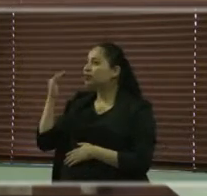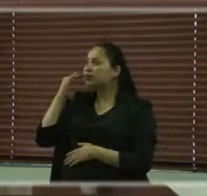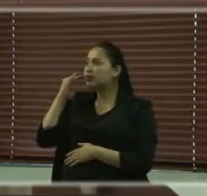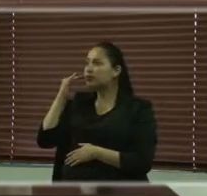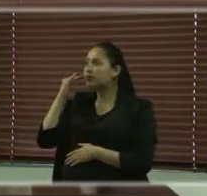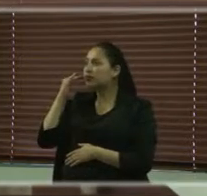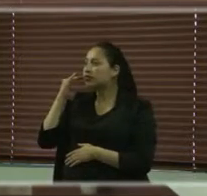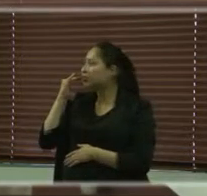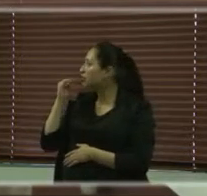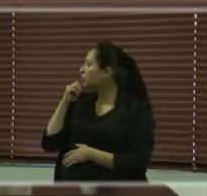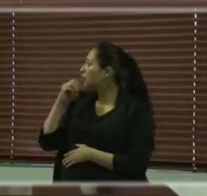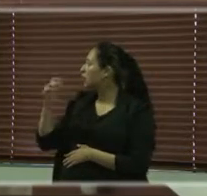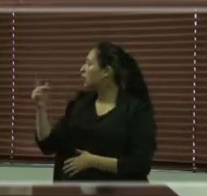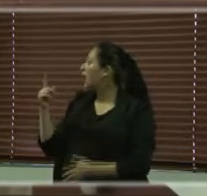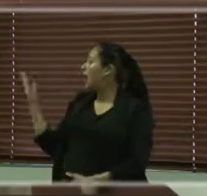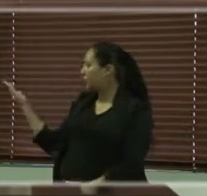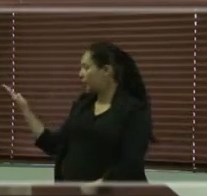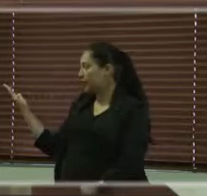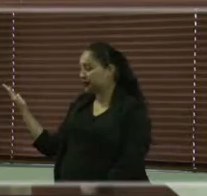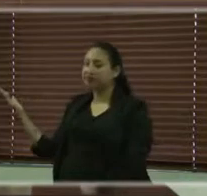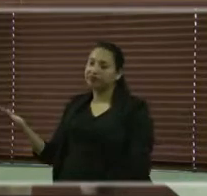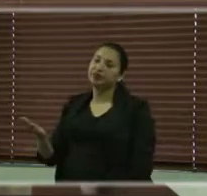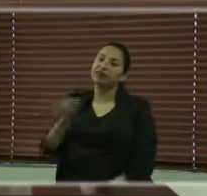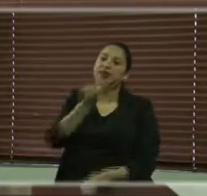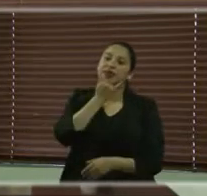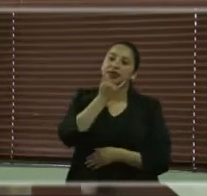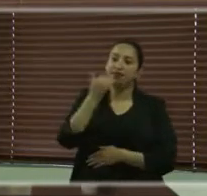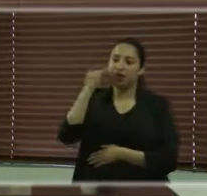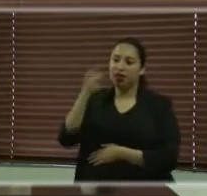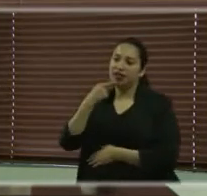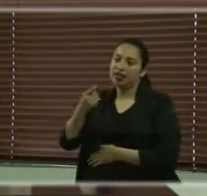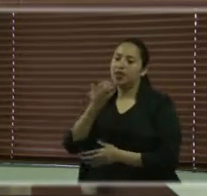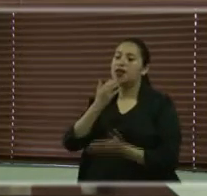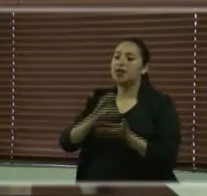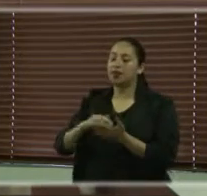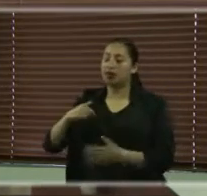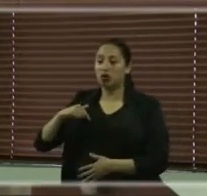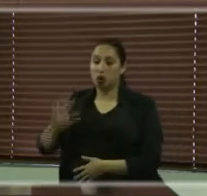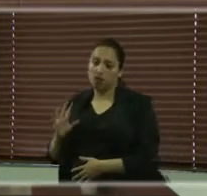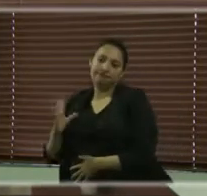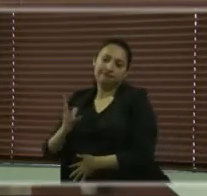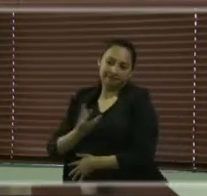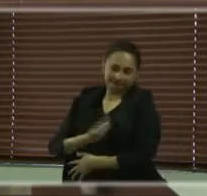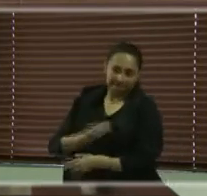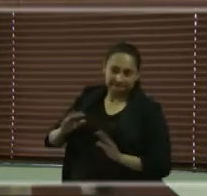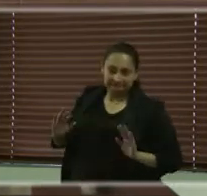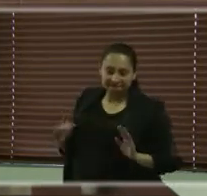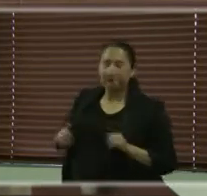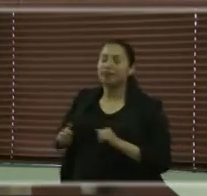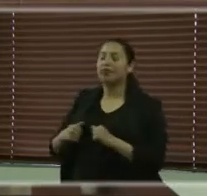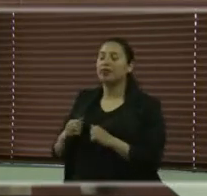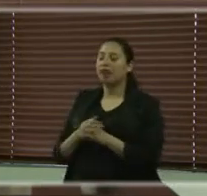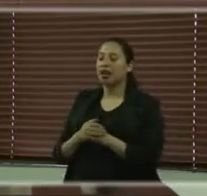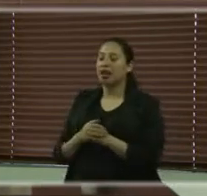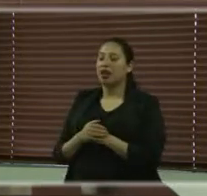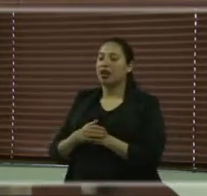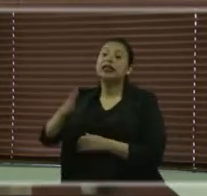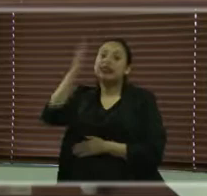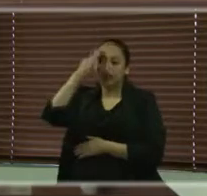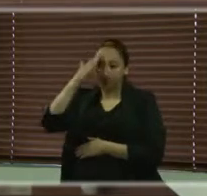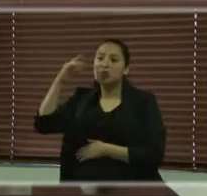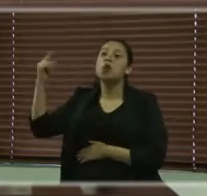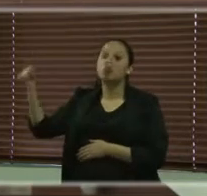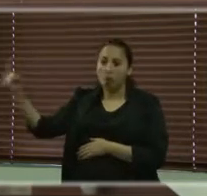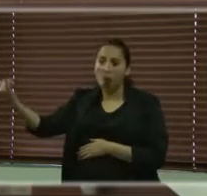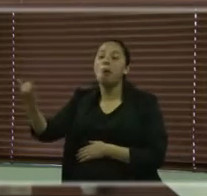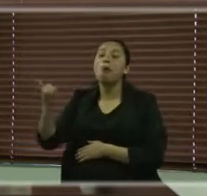que sí que que derivan cicatrización forzada de personas trans y claro también hay personas trans con discapacidad